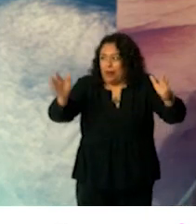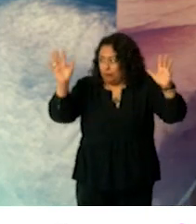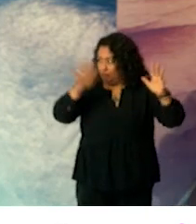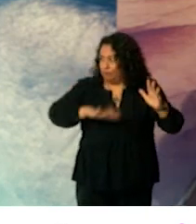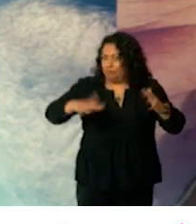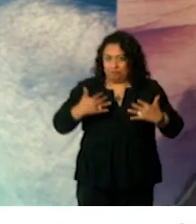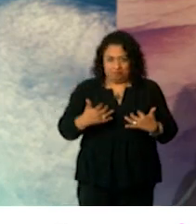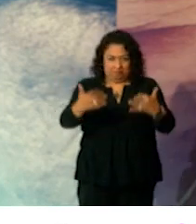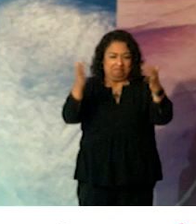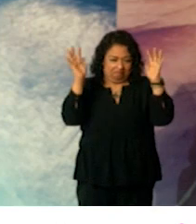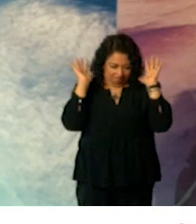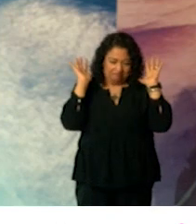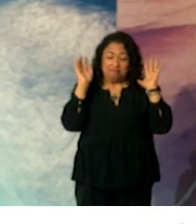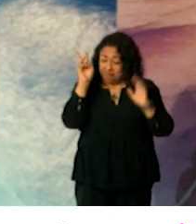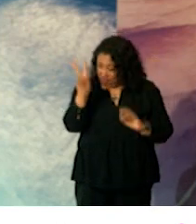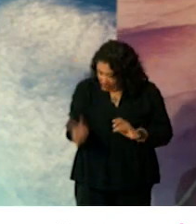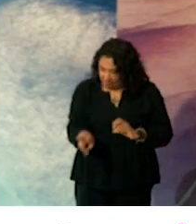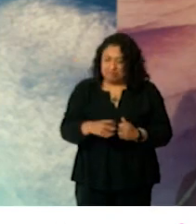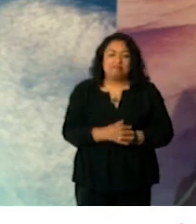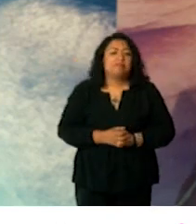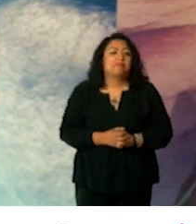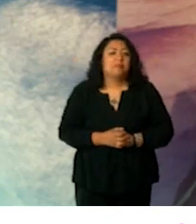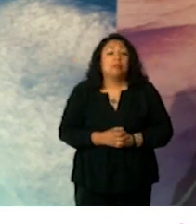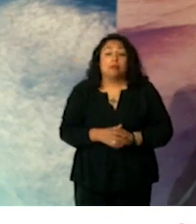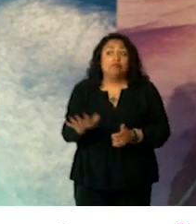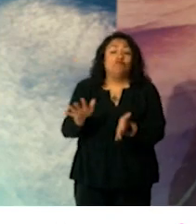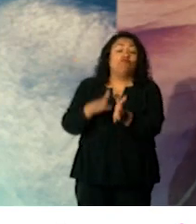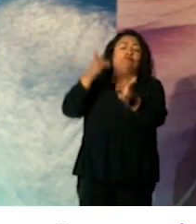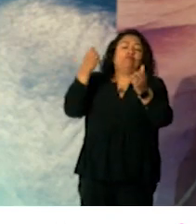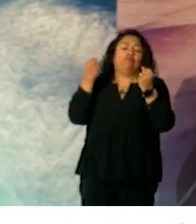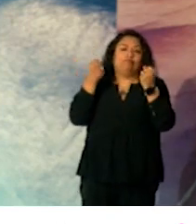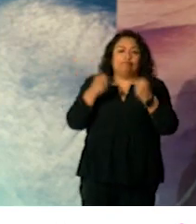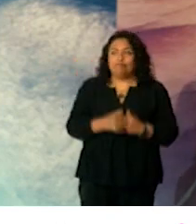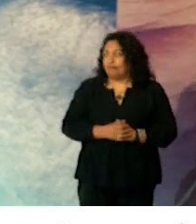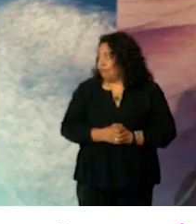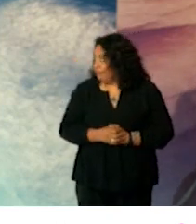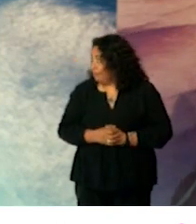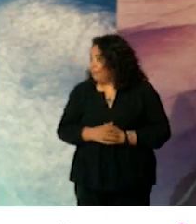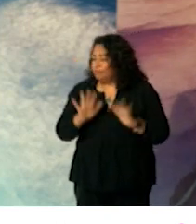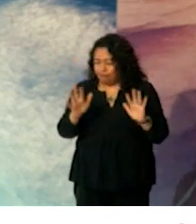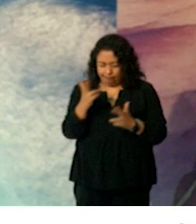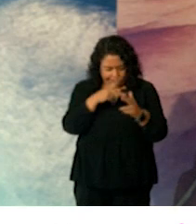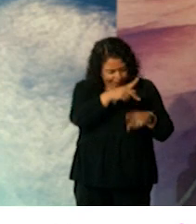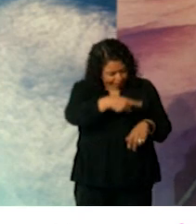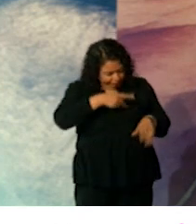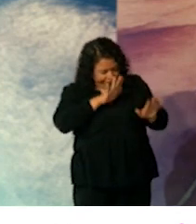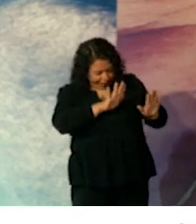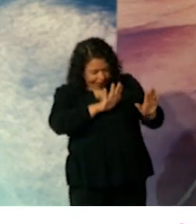al auditorio, ¿no? De verdad, muy inspirada. Entonces, déjame regreso aquí a la